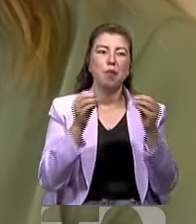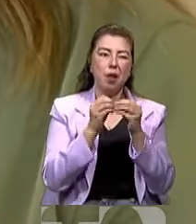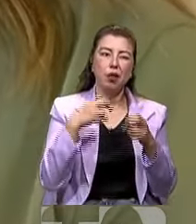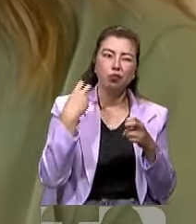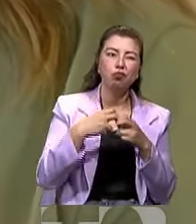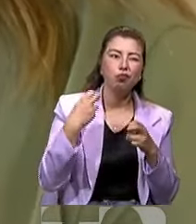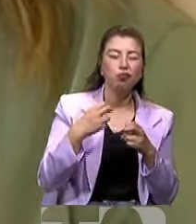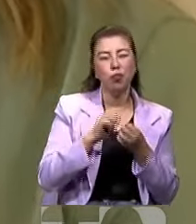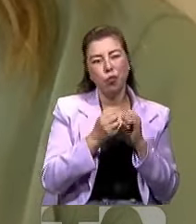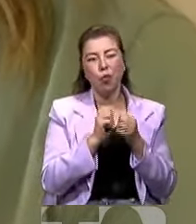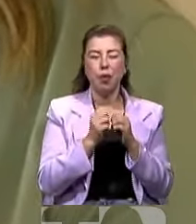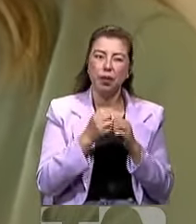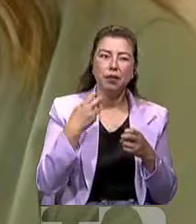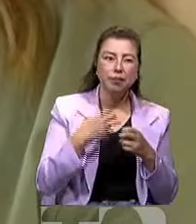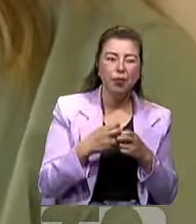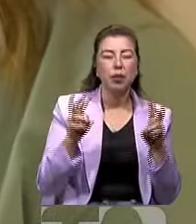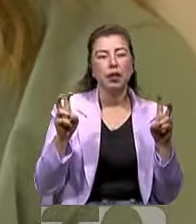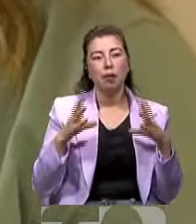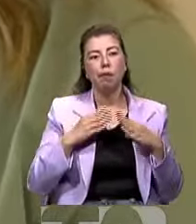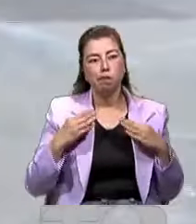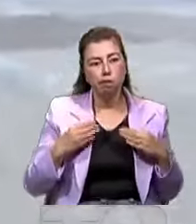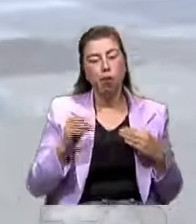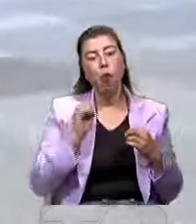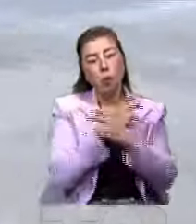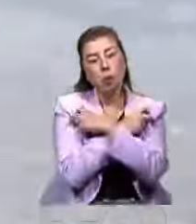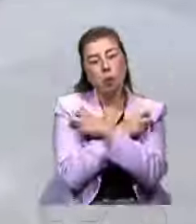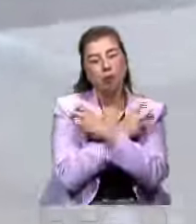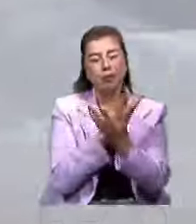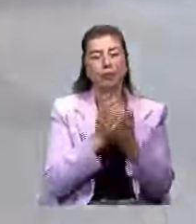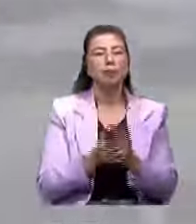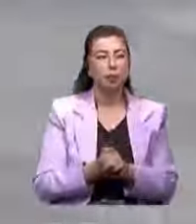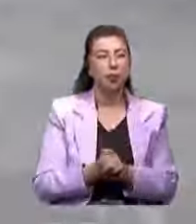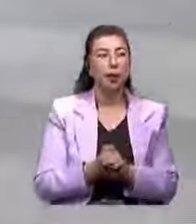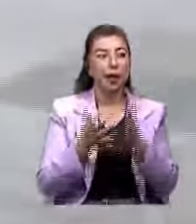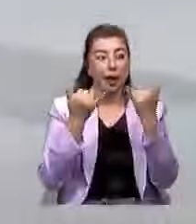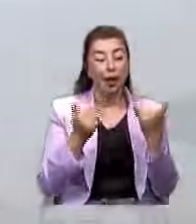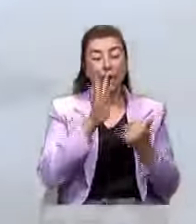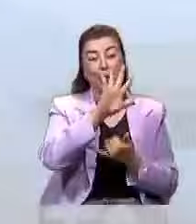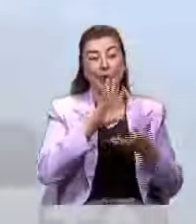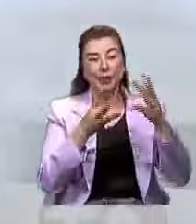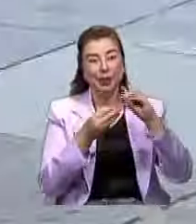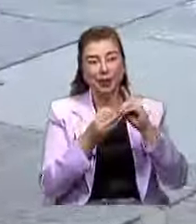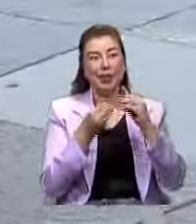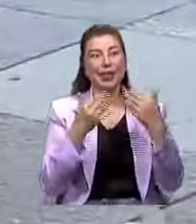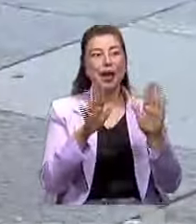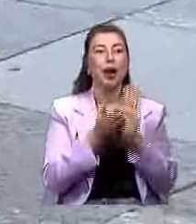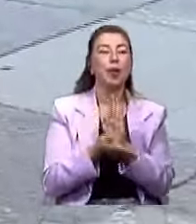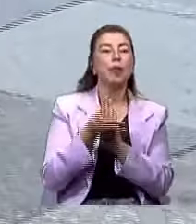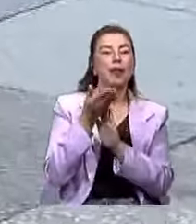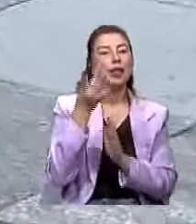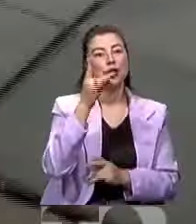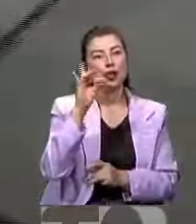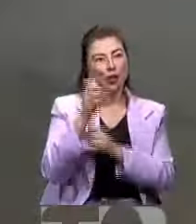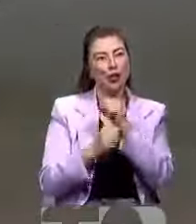afectación a nivel de muscular o a nivel óseo. Con esta adaptación, el pronóstico de vida para Gambito aumentó a